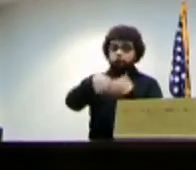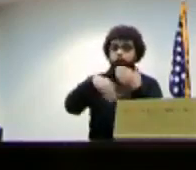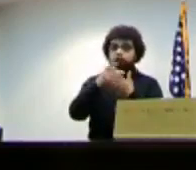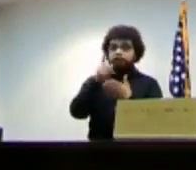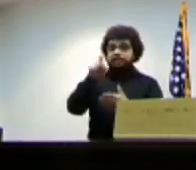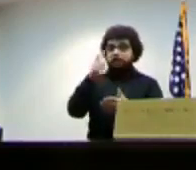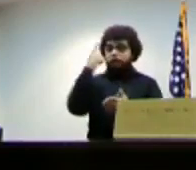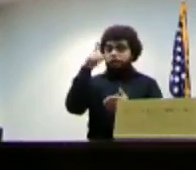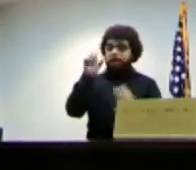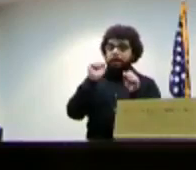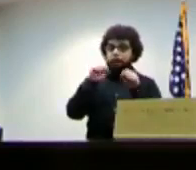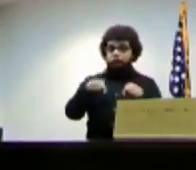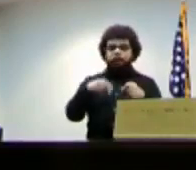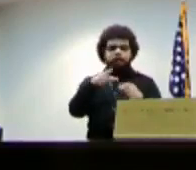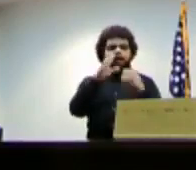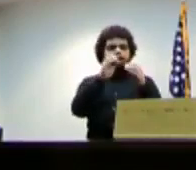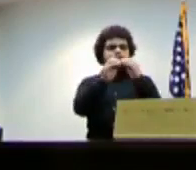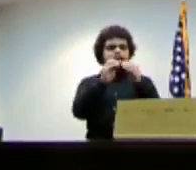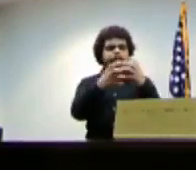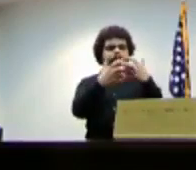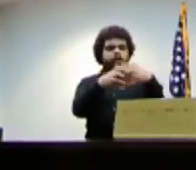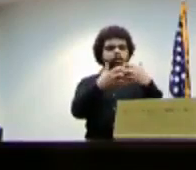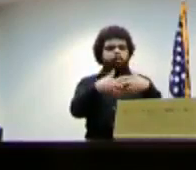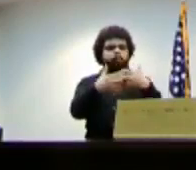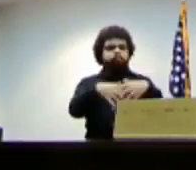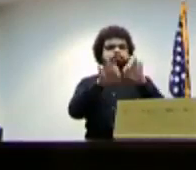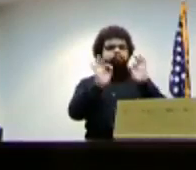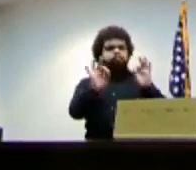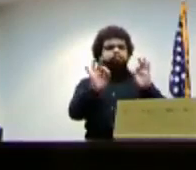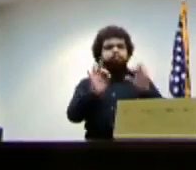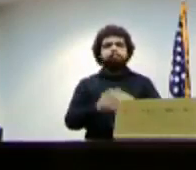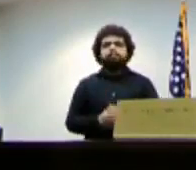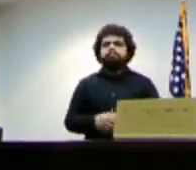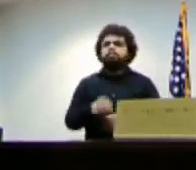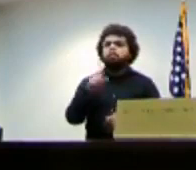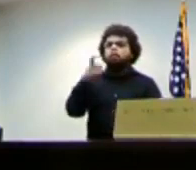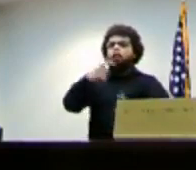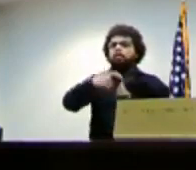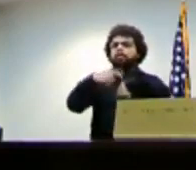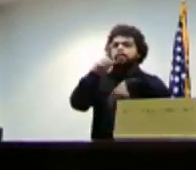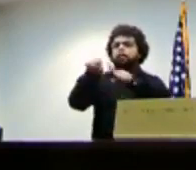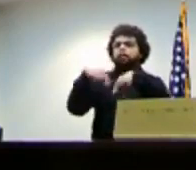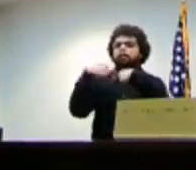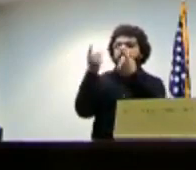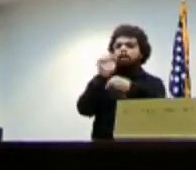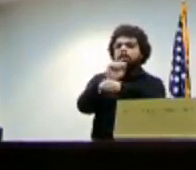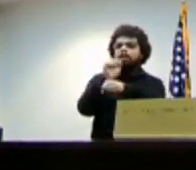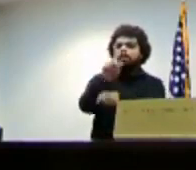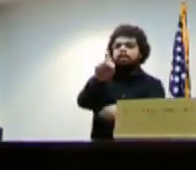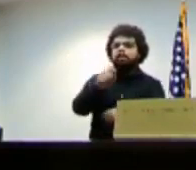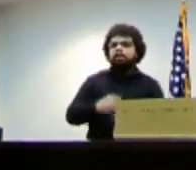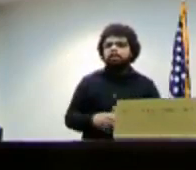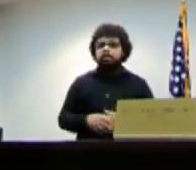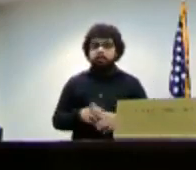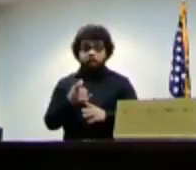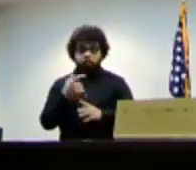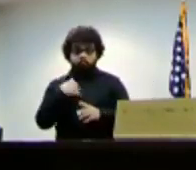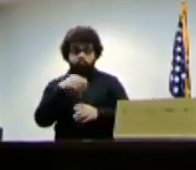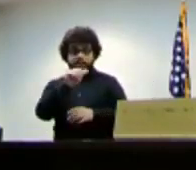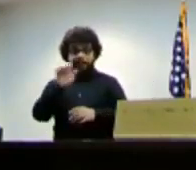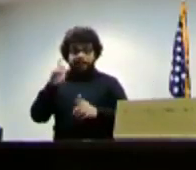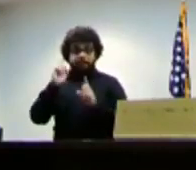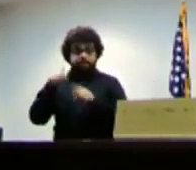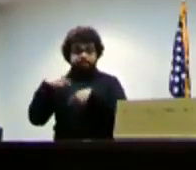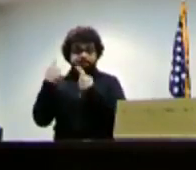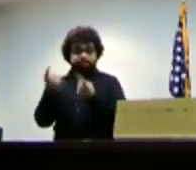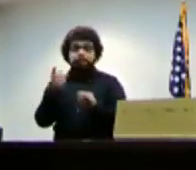unidades en óptimas condiciones? Durante los últimos 10 años, ¿cuánto tiempo usted lleva ahí? Yo llevo en la Autoridad de Energía Eléctrica 26